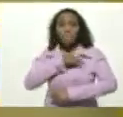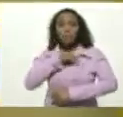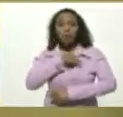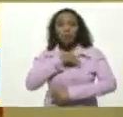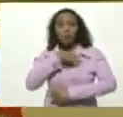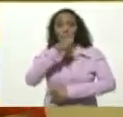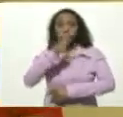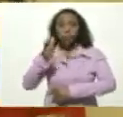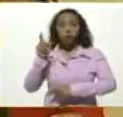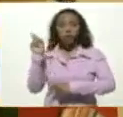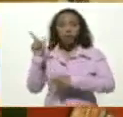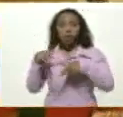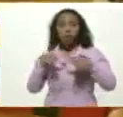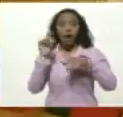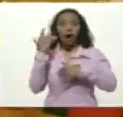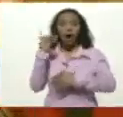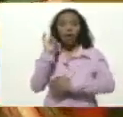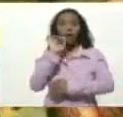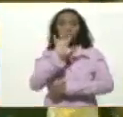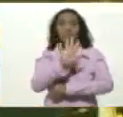Este espacio cuenta con 5